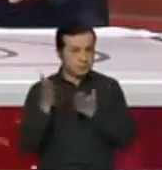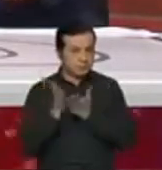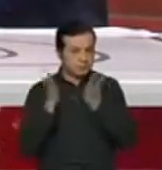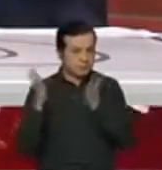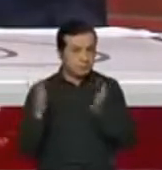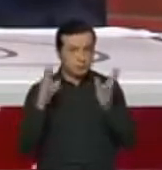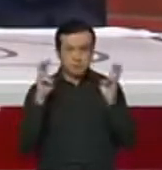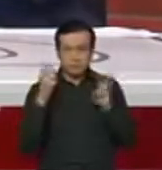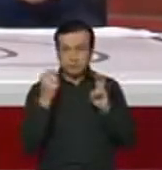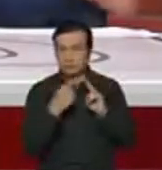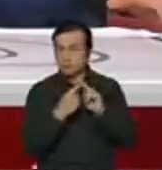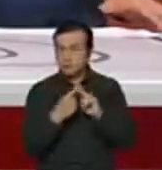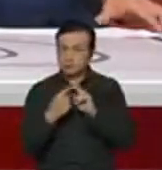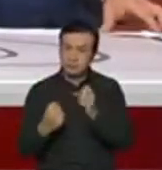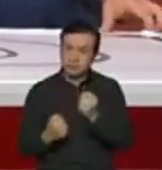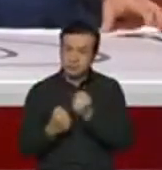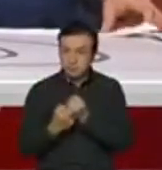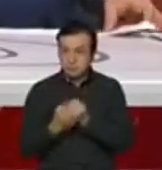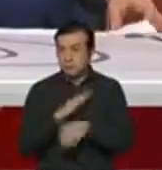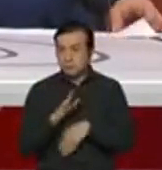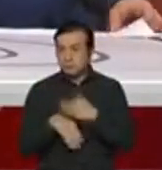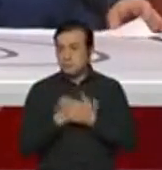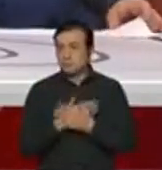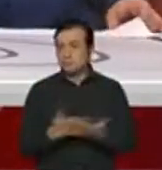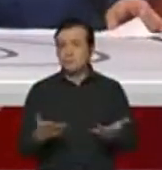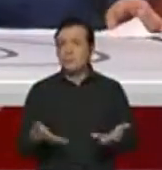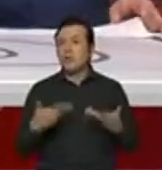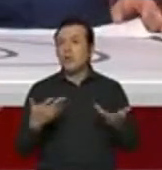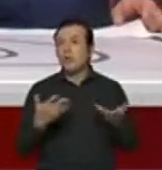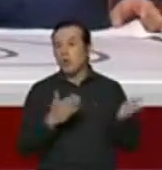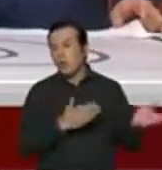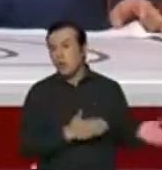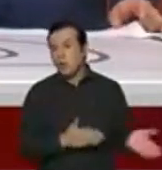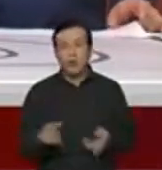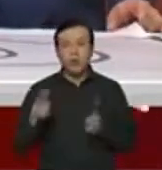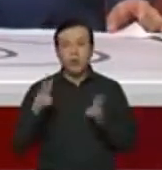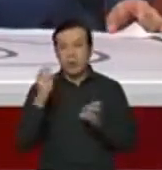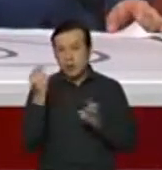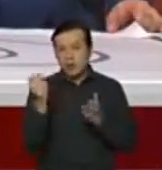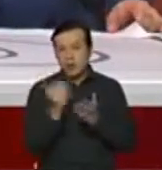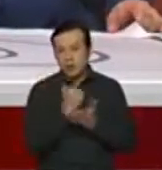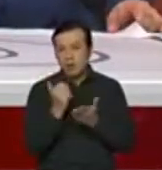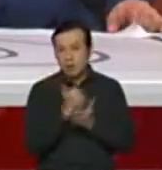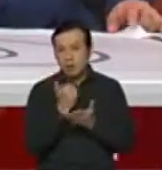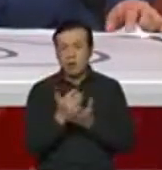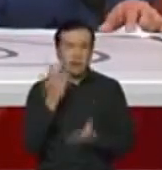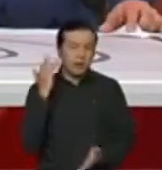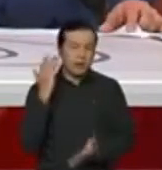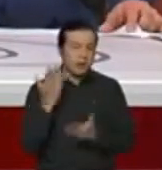en cuanto a los créditos quirografarios e hipotecarios, ¿cómo marcha este tema de la recuperación de cartera de estos